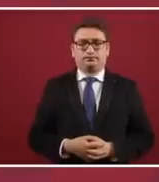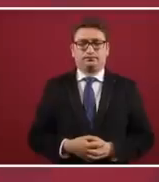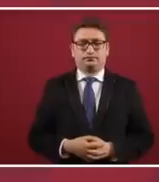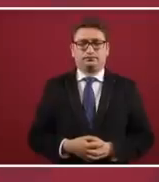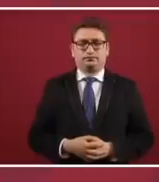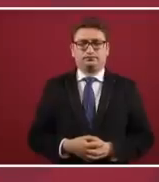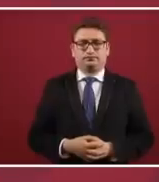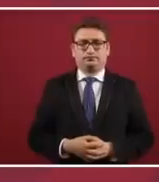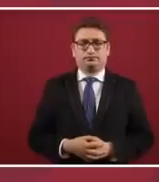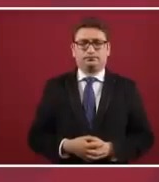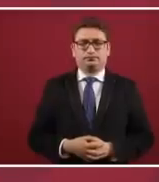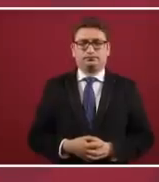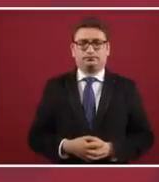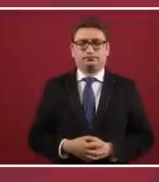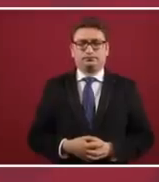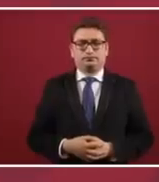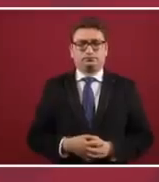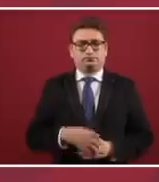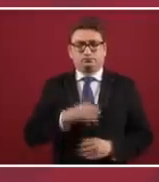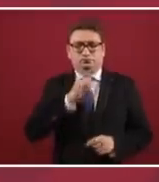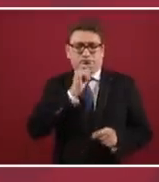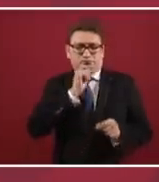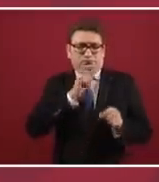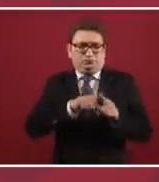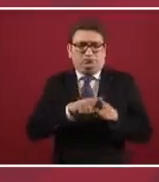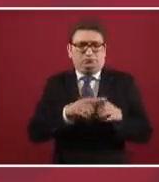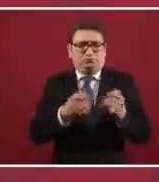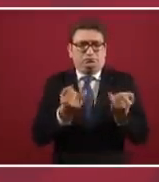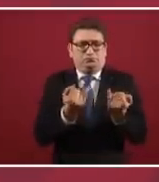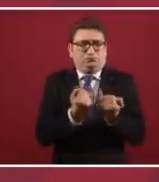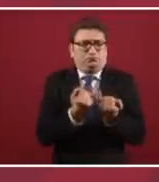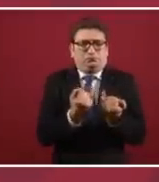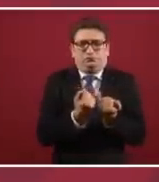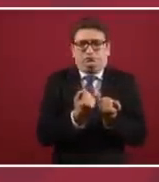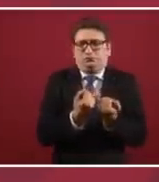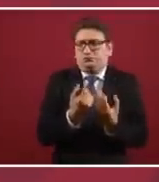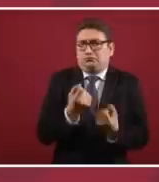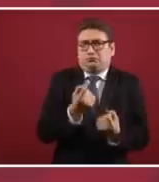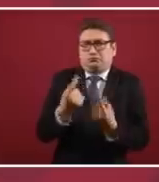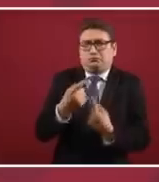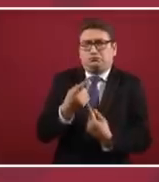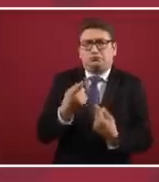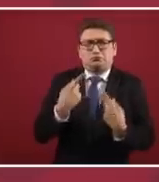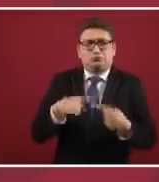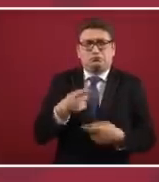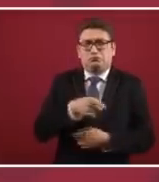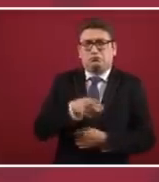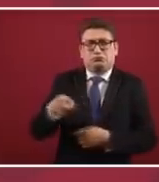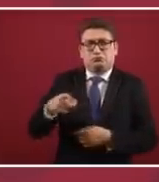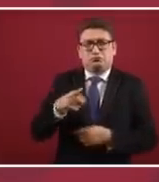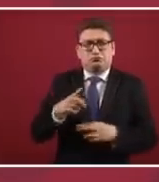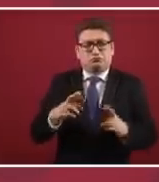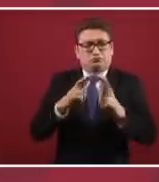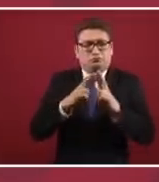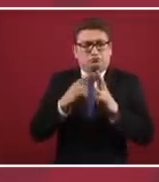garantizar la libertad a quienes no tienen creencias,